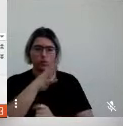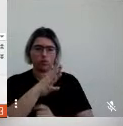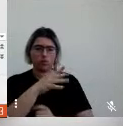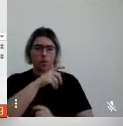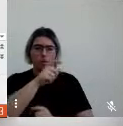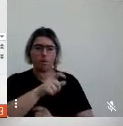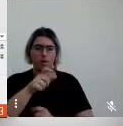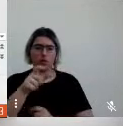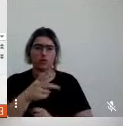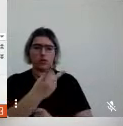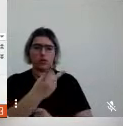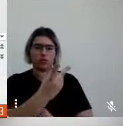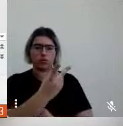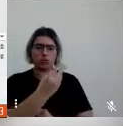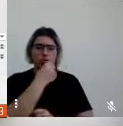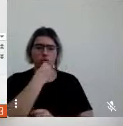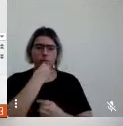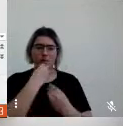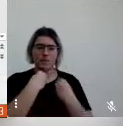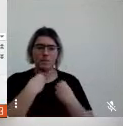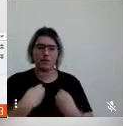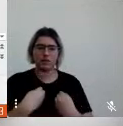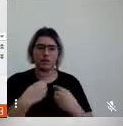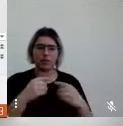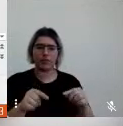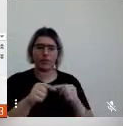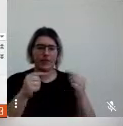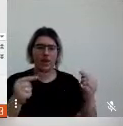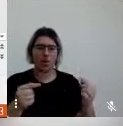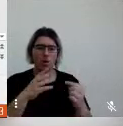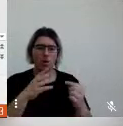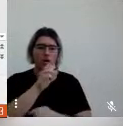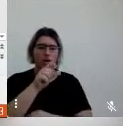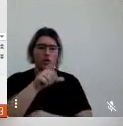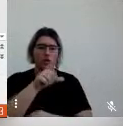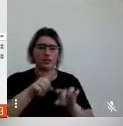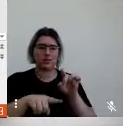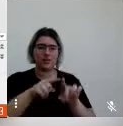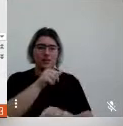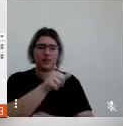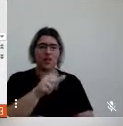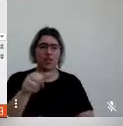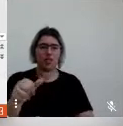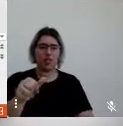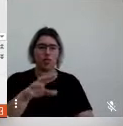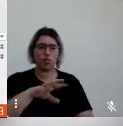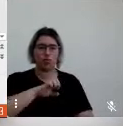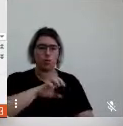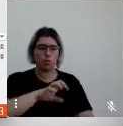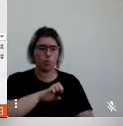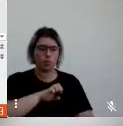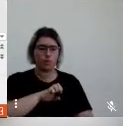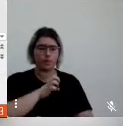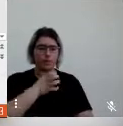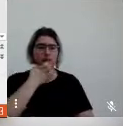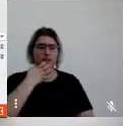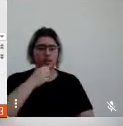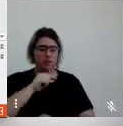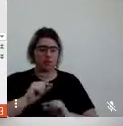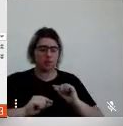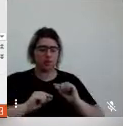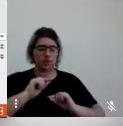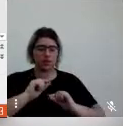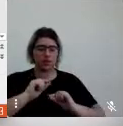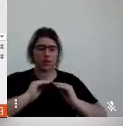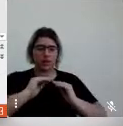comen lo mismo pueden extraer distintas calorías en función de su microbiota. Si tenemos un desajuste en la microbiota intestinal y un exceso